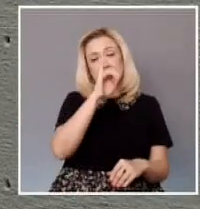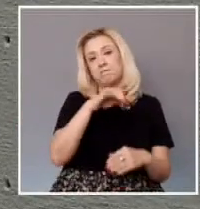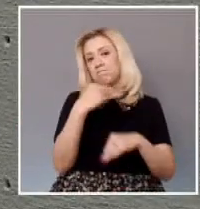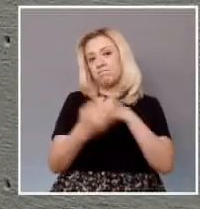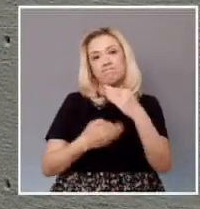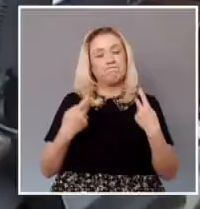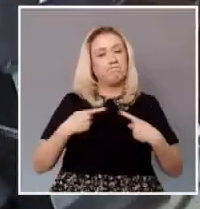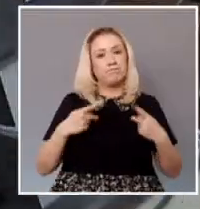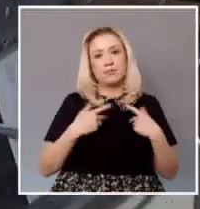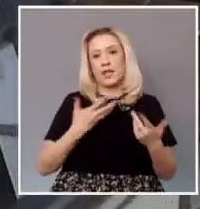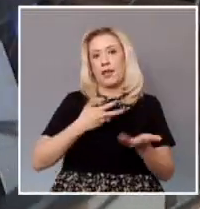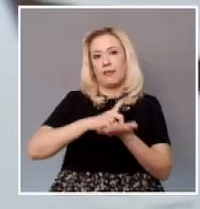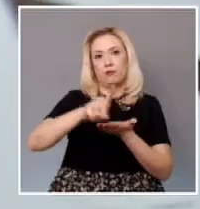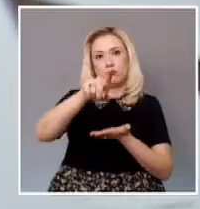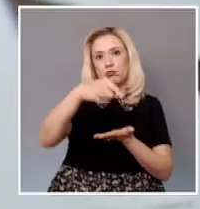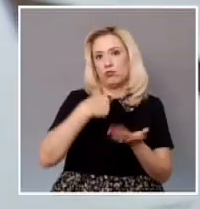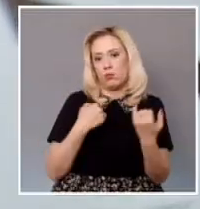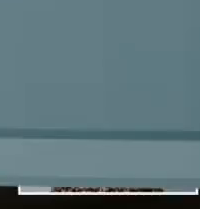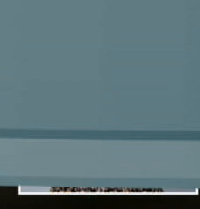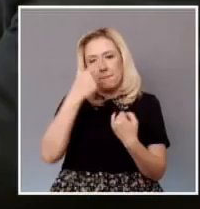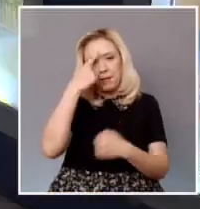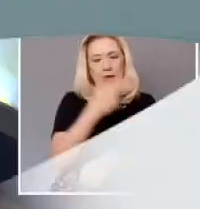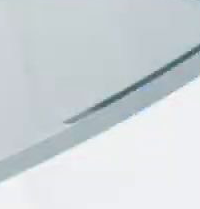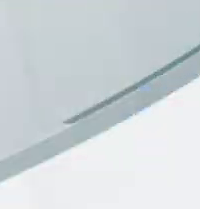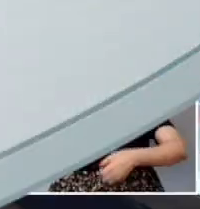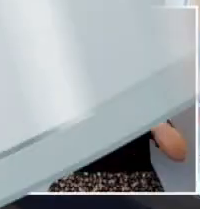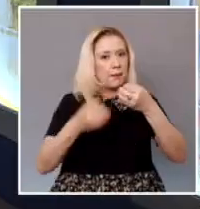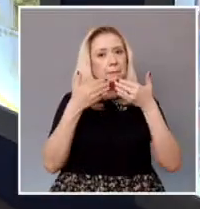clave del debido proceso.